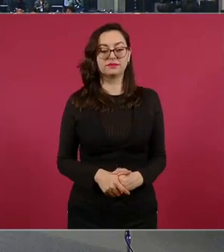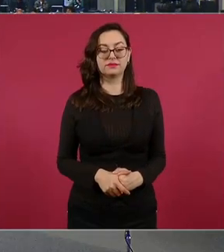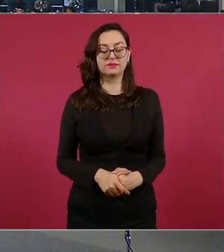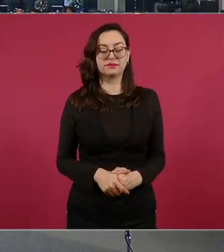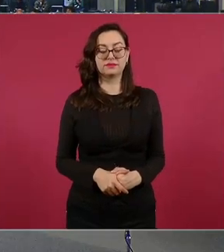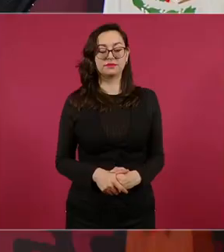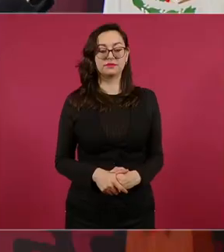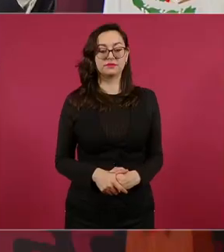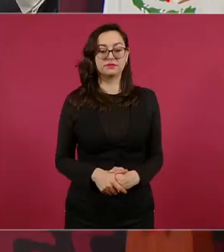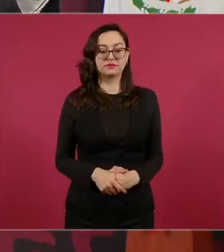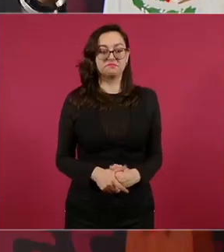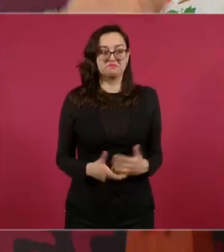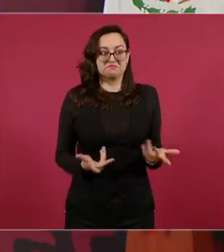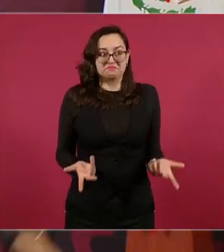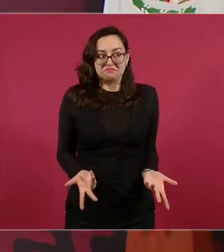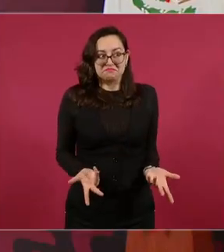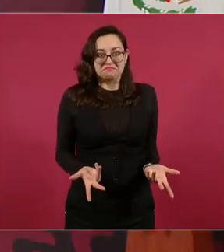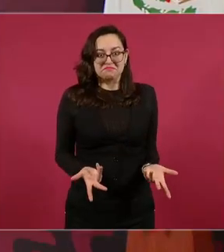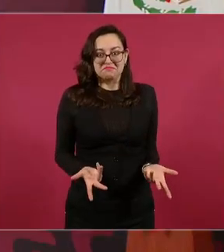díganme qué proponen